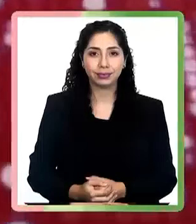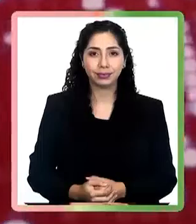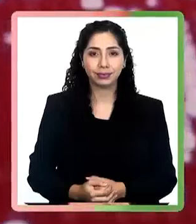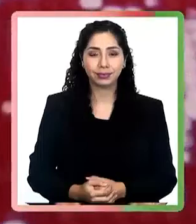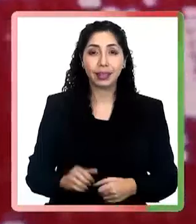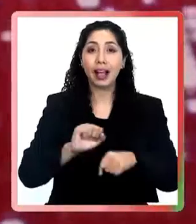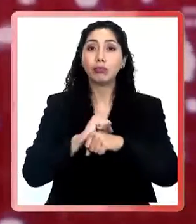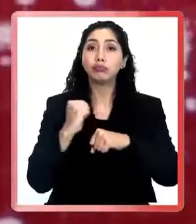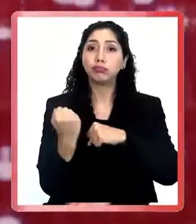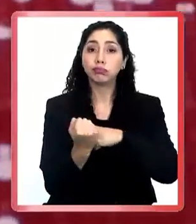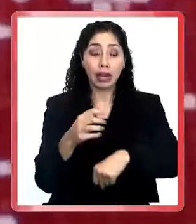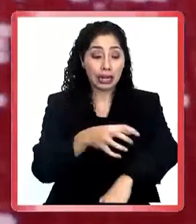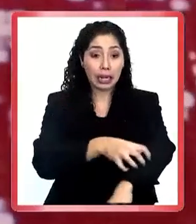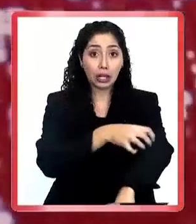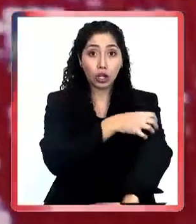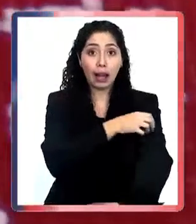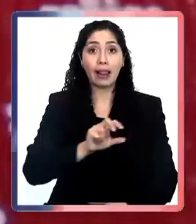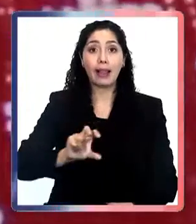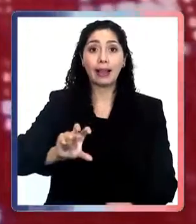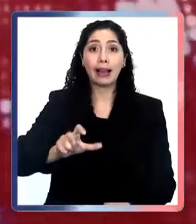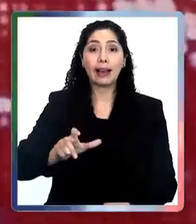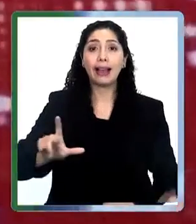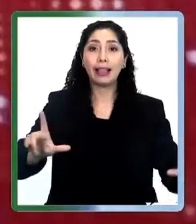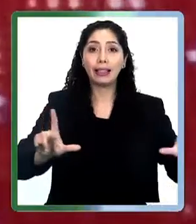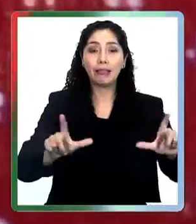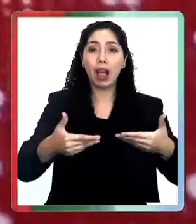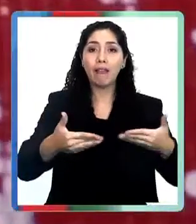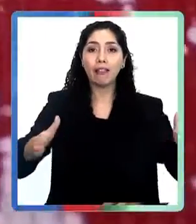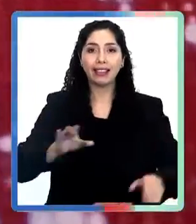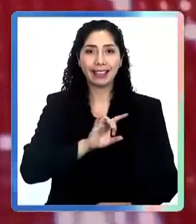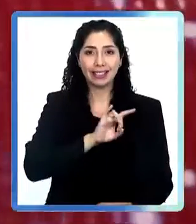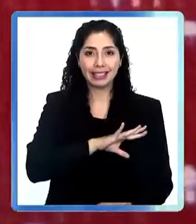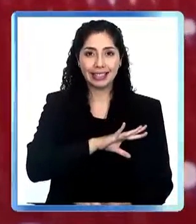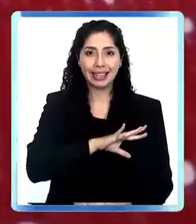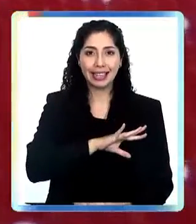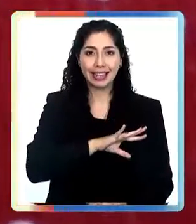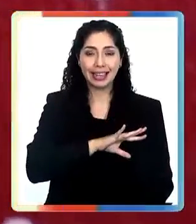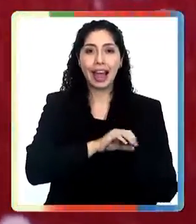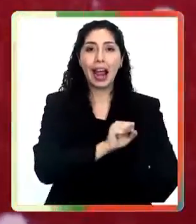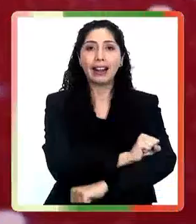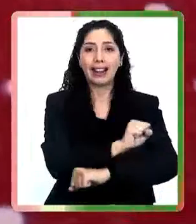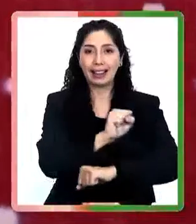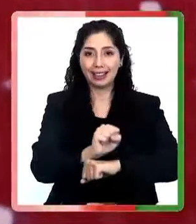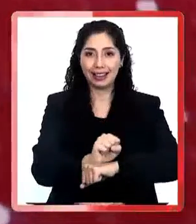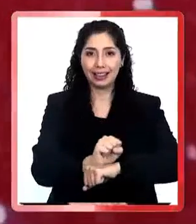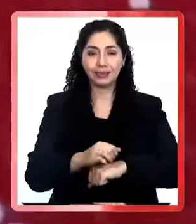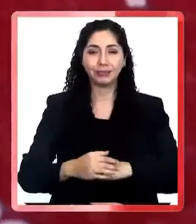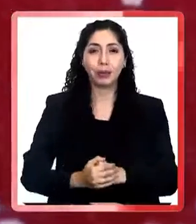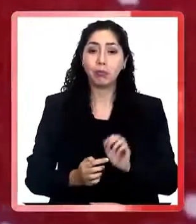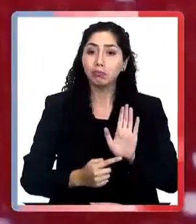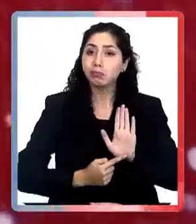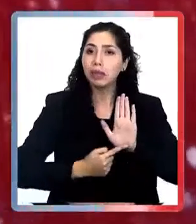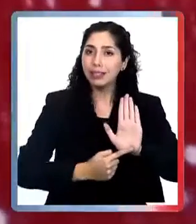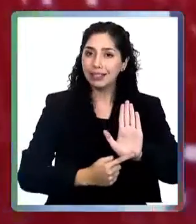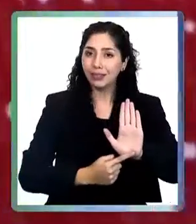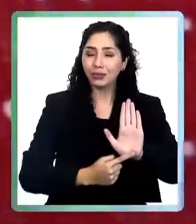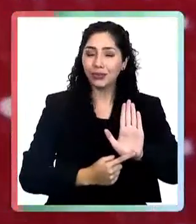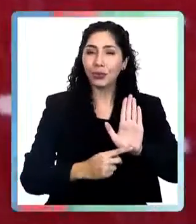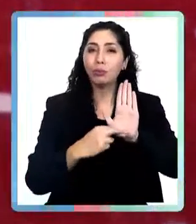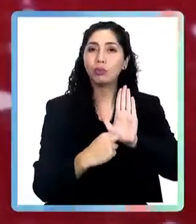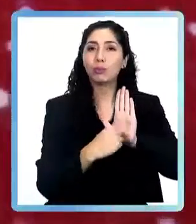asociación regional de canales de televisión de señal abierta de chino marcatel presentó